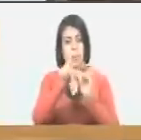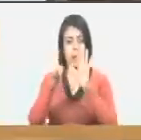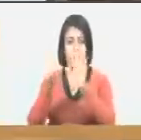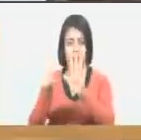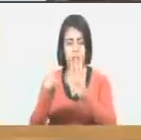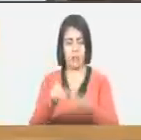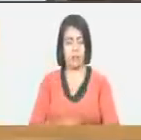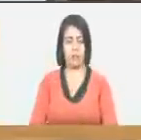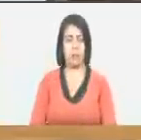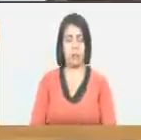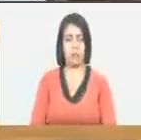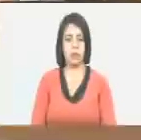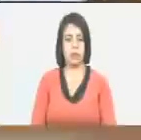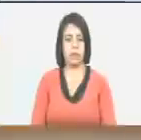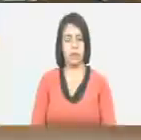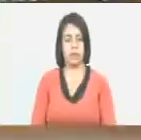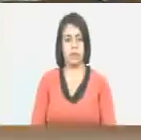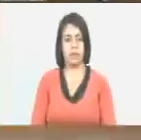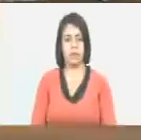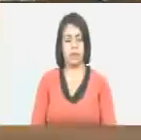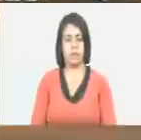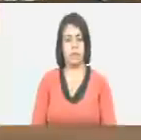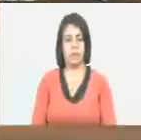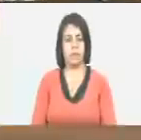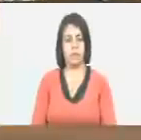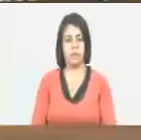número 26.